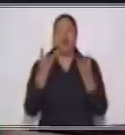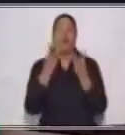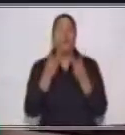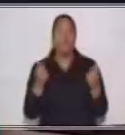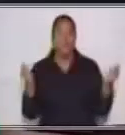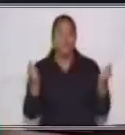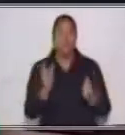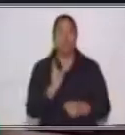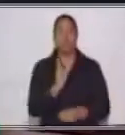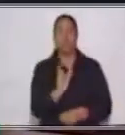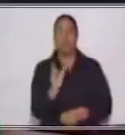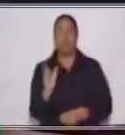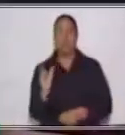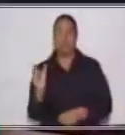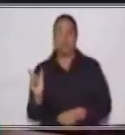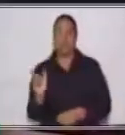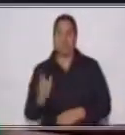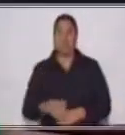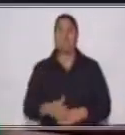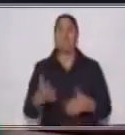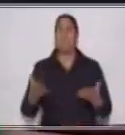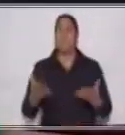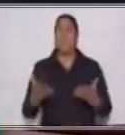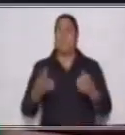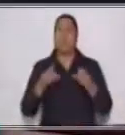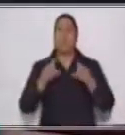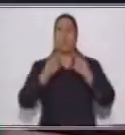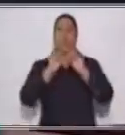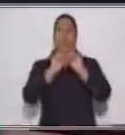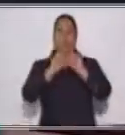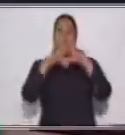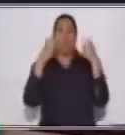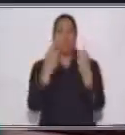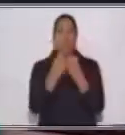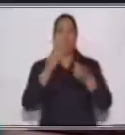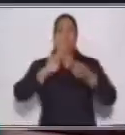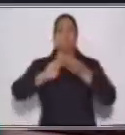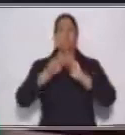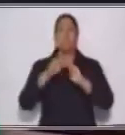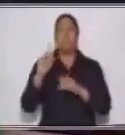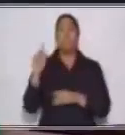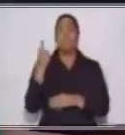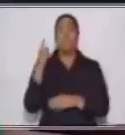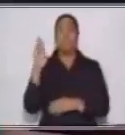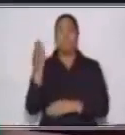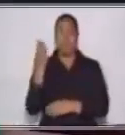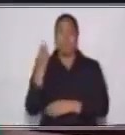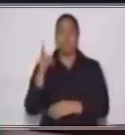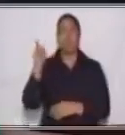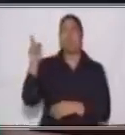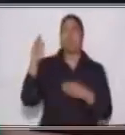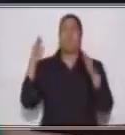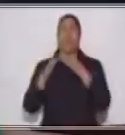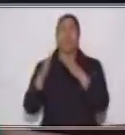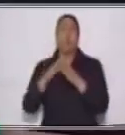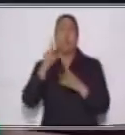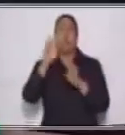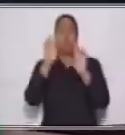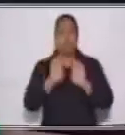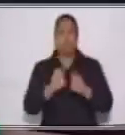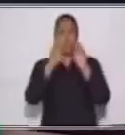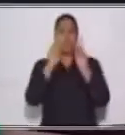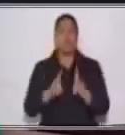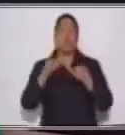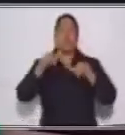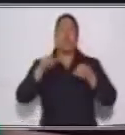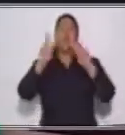de ecuaciones del área de matemática para primer grado básico. Si en casa hay alguna persona con discapacidad, este